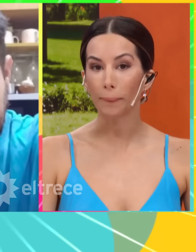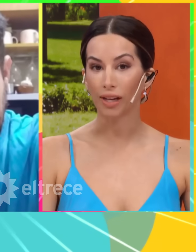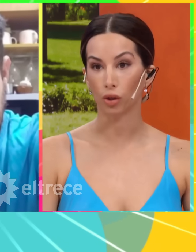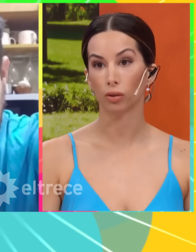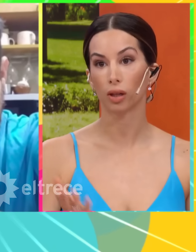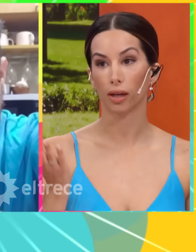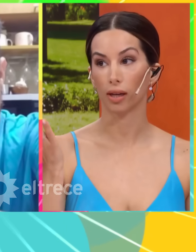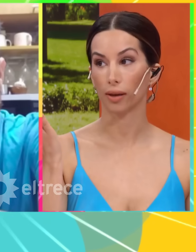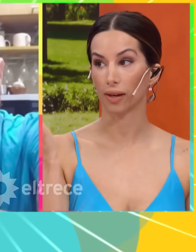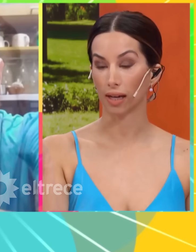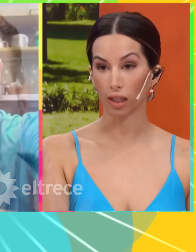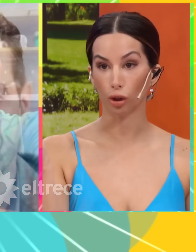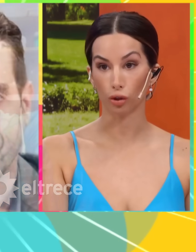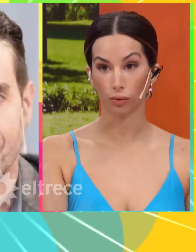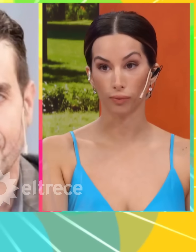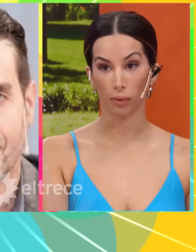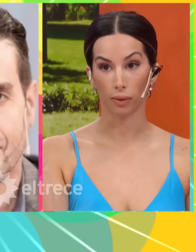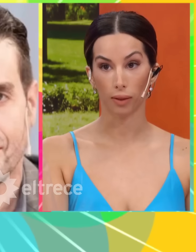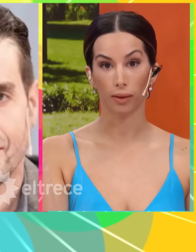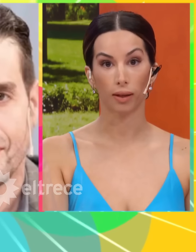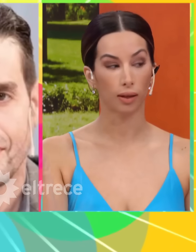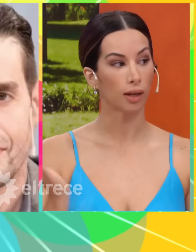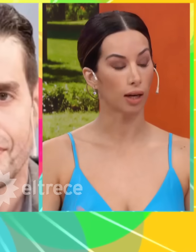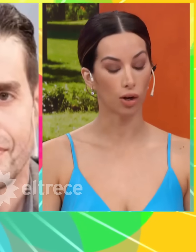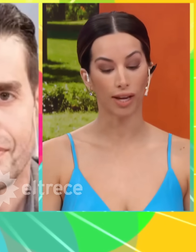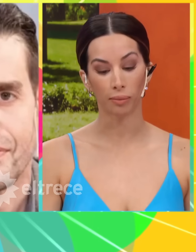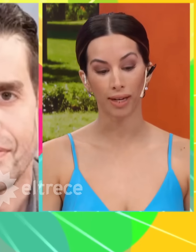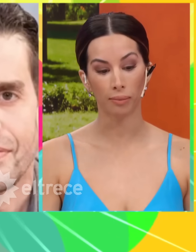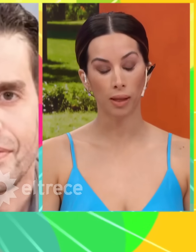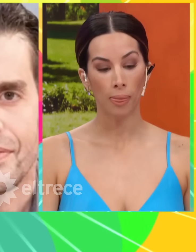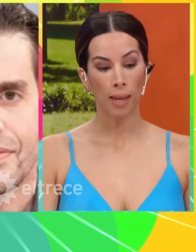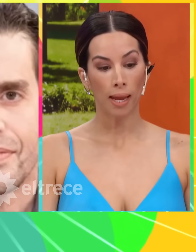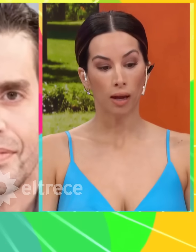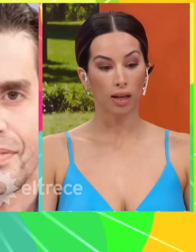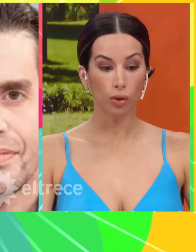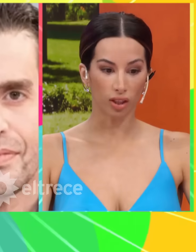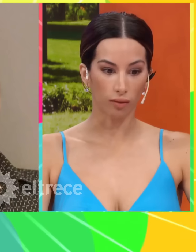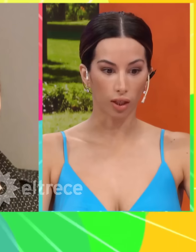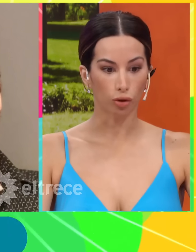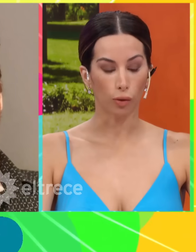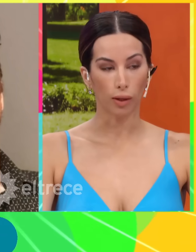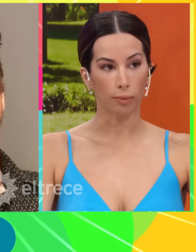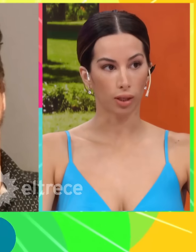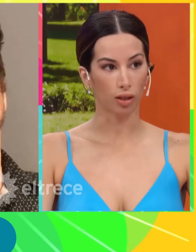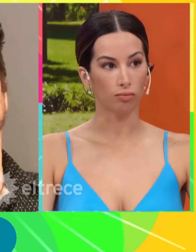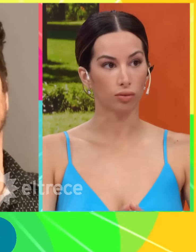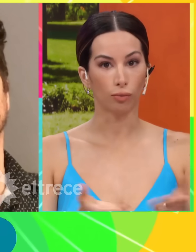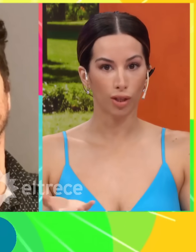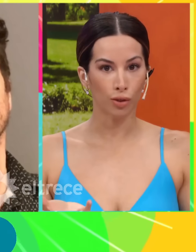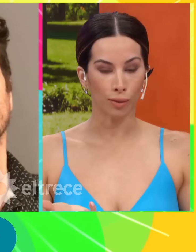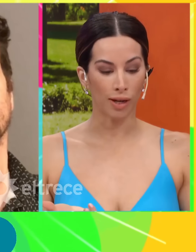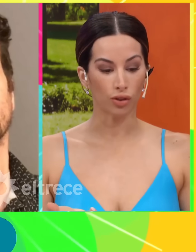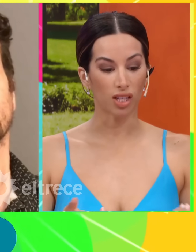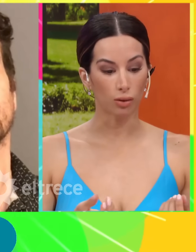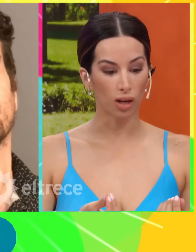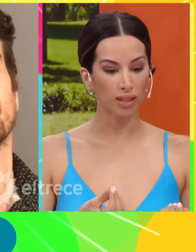medio hermano, Carlitos. Carlos Nair Menem. Es muy triste esto, porque son